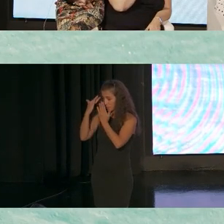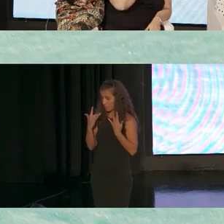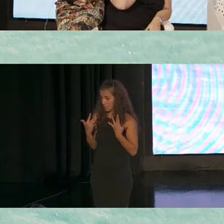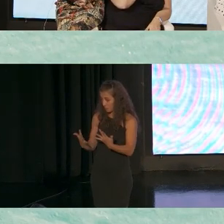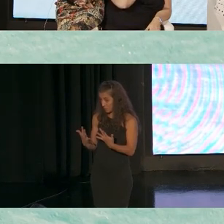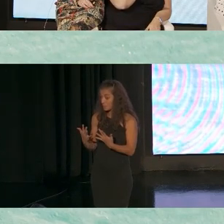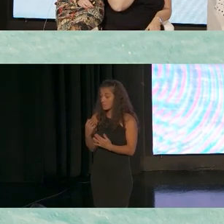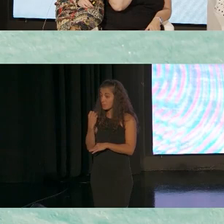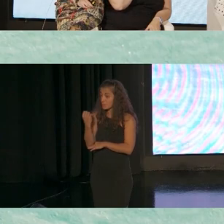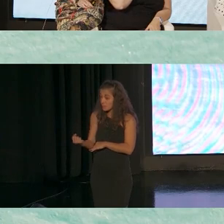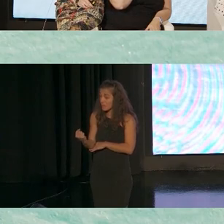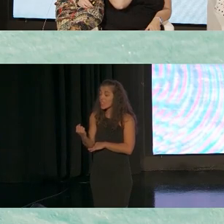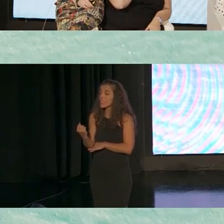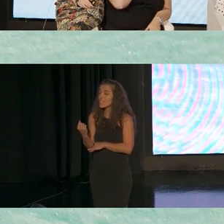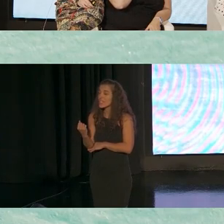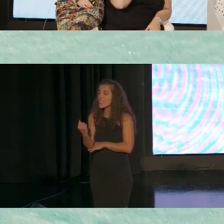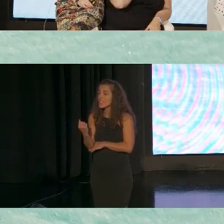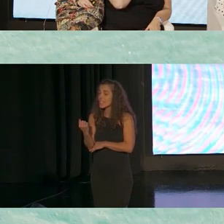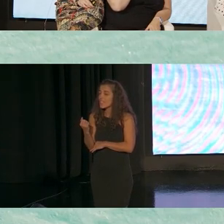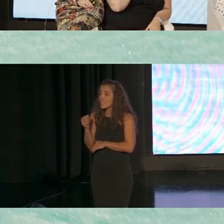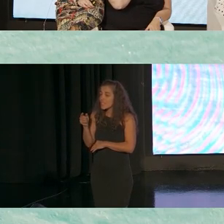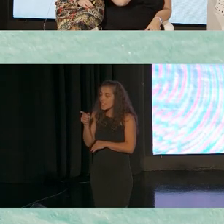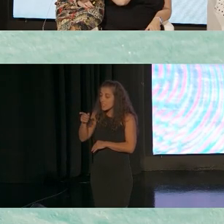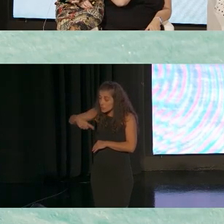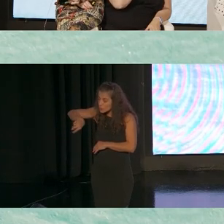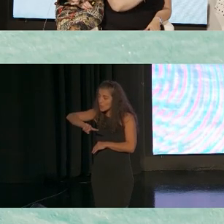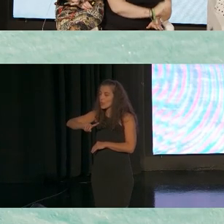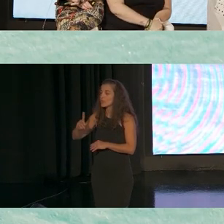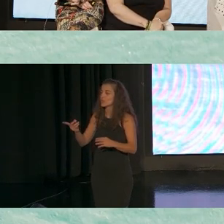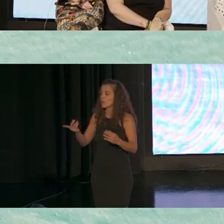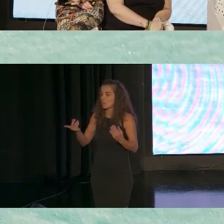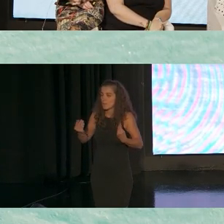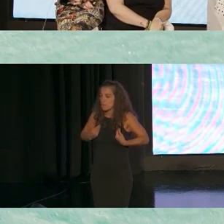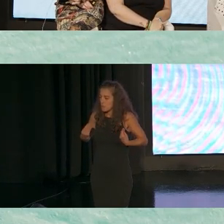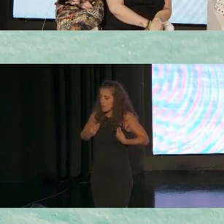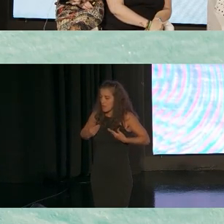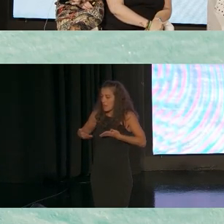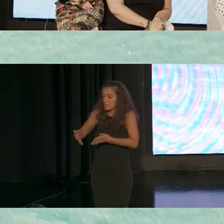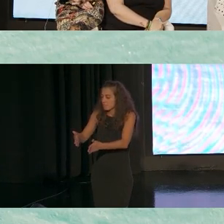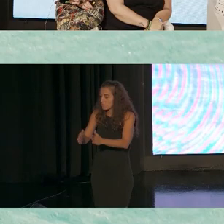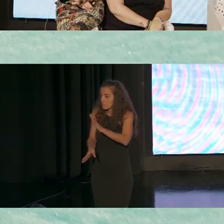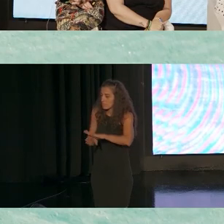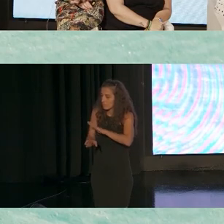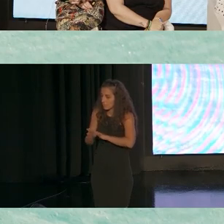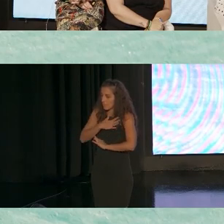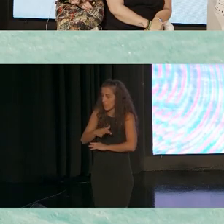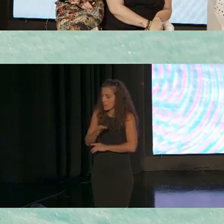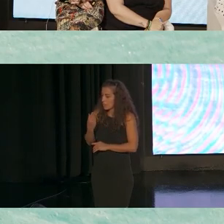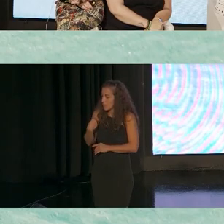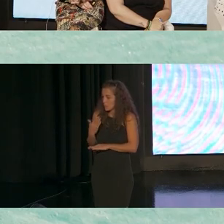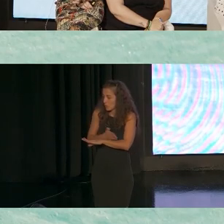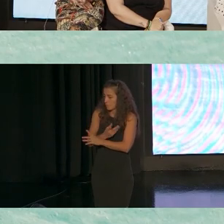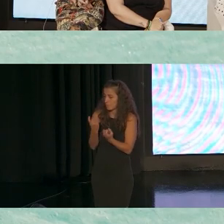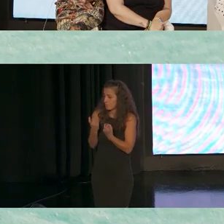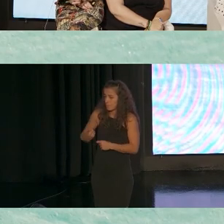temprana ellos pudieron eh seguir su proyecto de vida que era lo que realmente necesitaban y querían